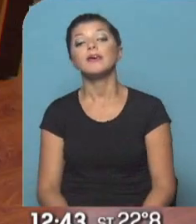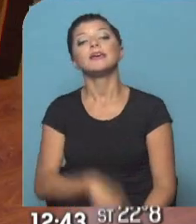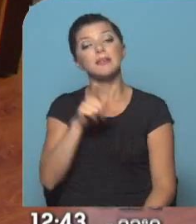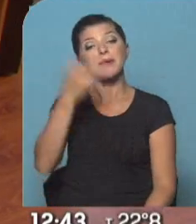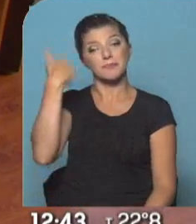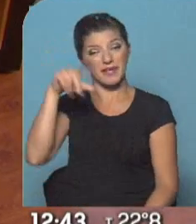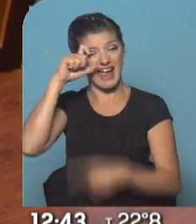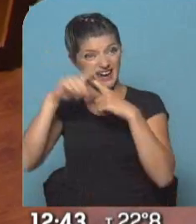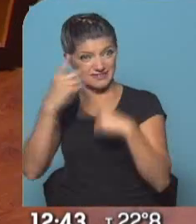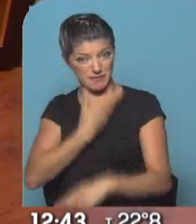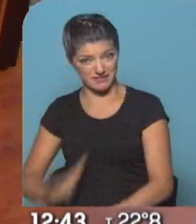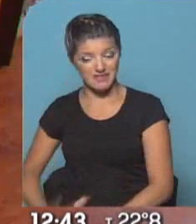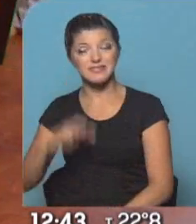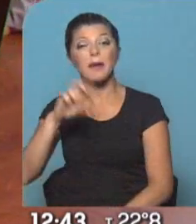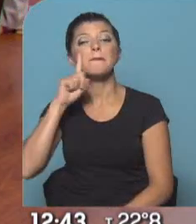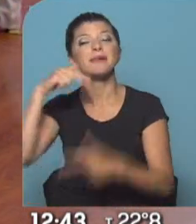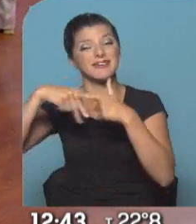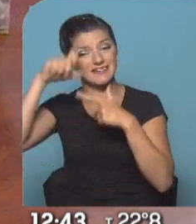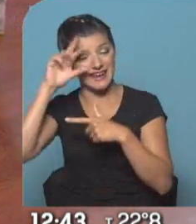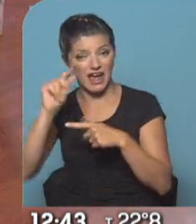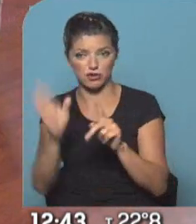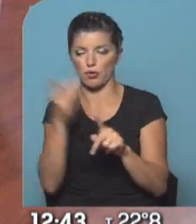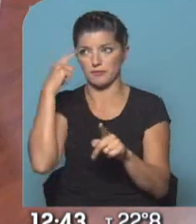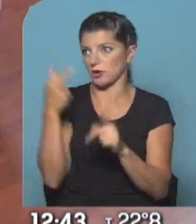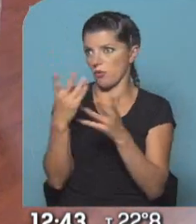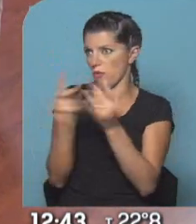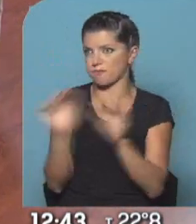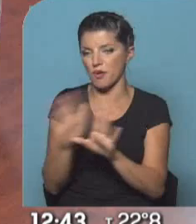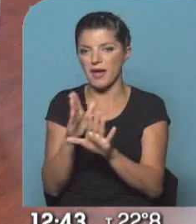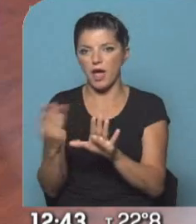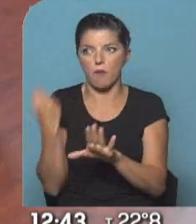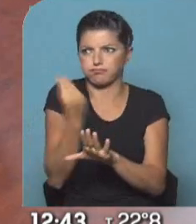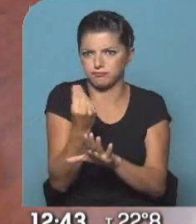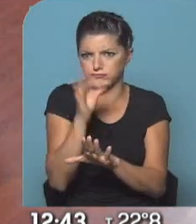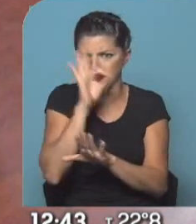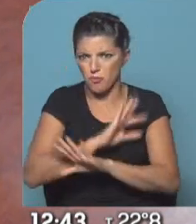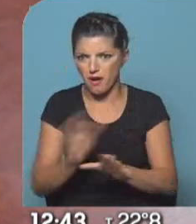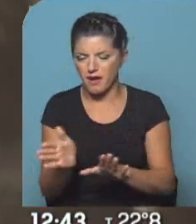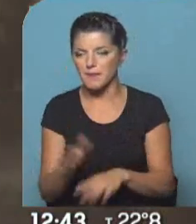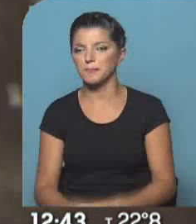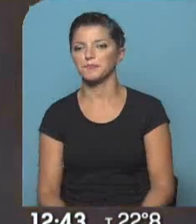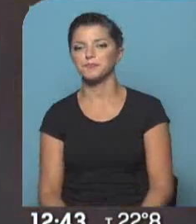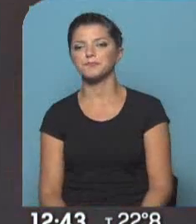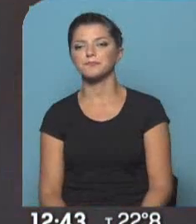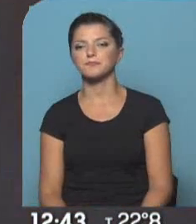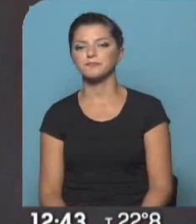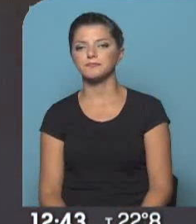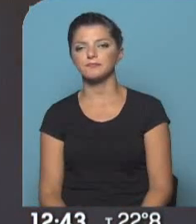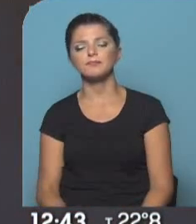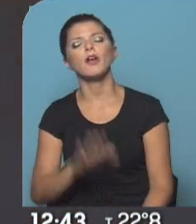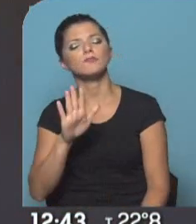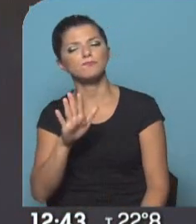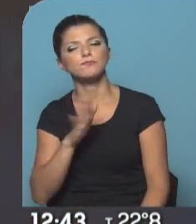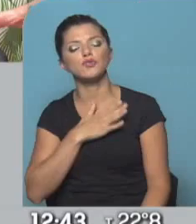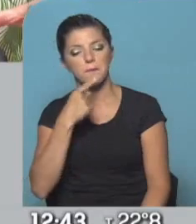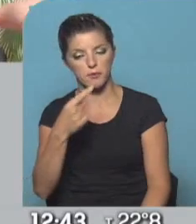volver de la manera en que está volviendo, como capitalizando los errores del resto. ¿Qué pasa, además, digamos, qué sustrato